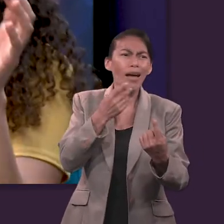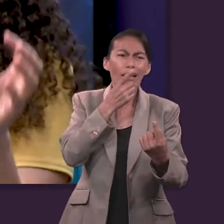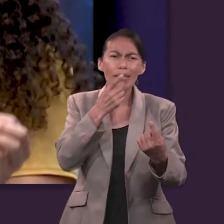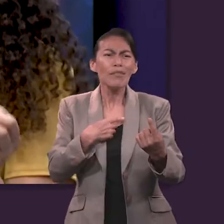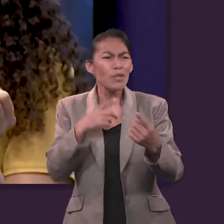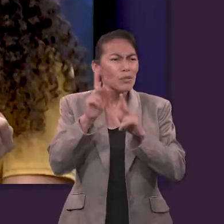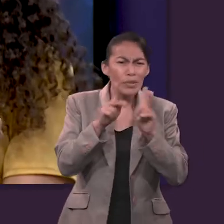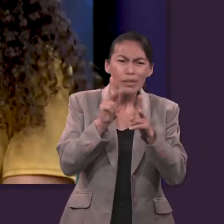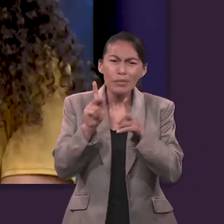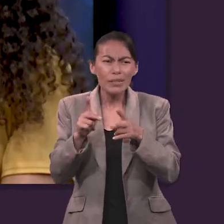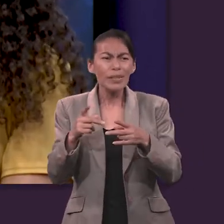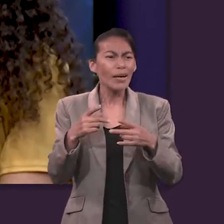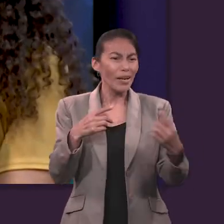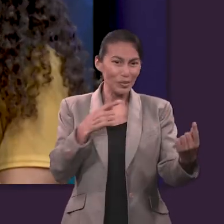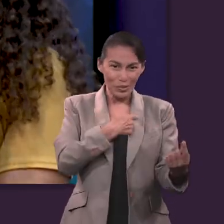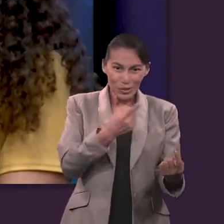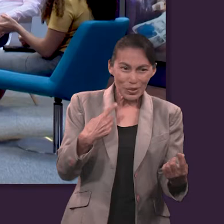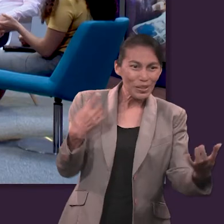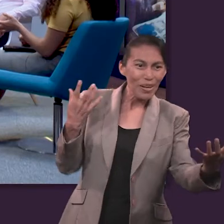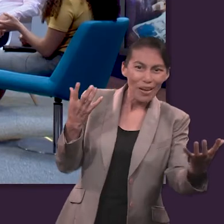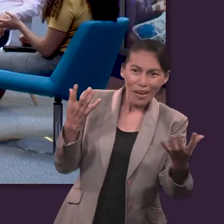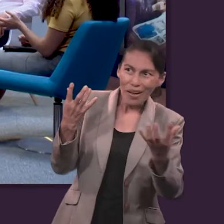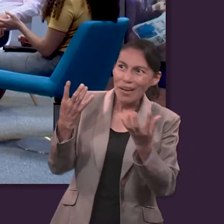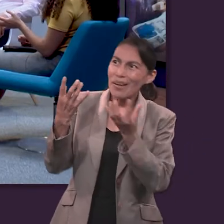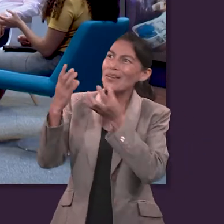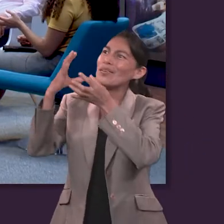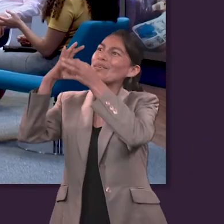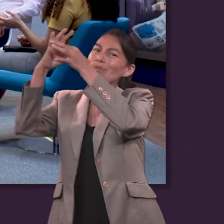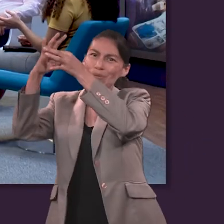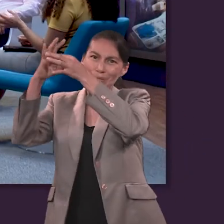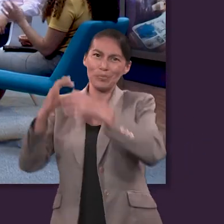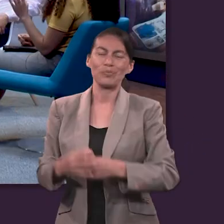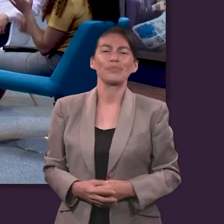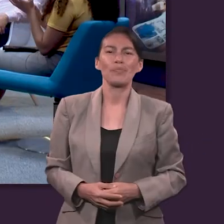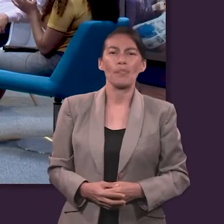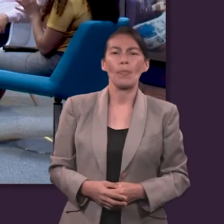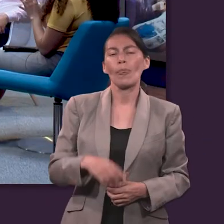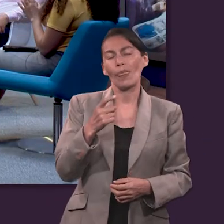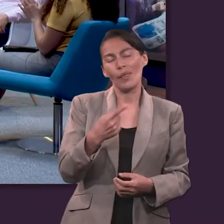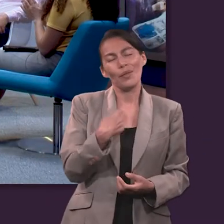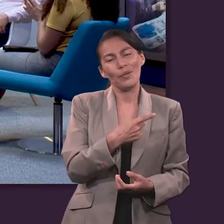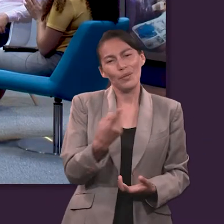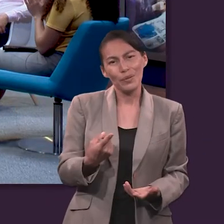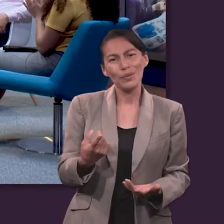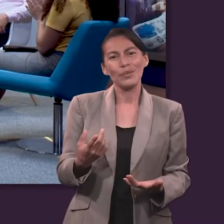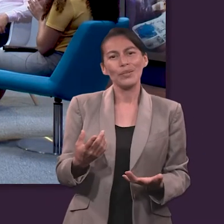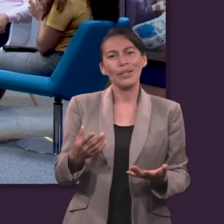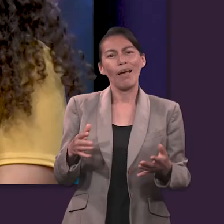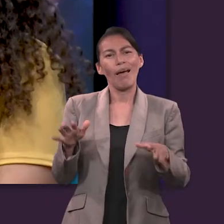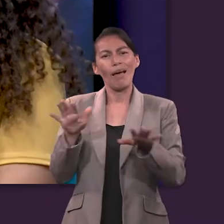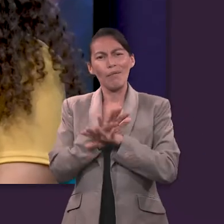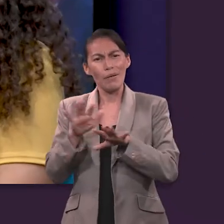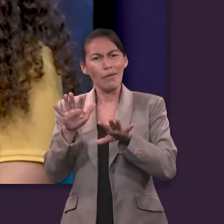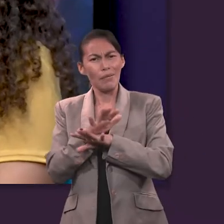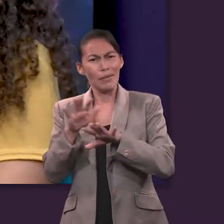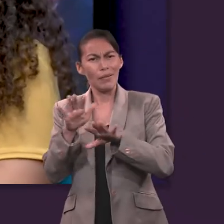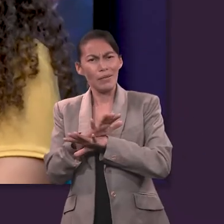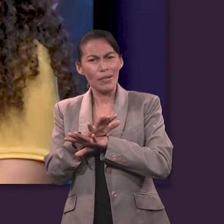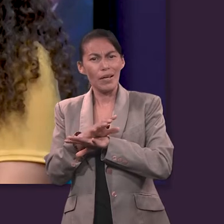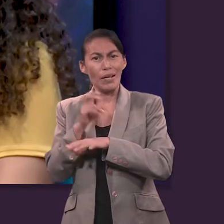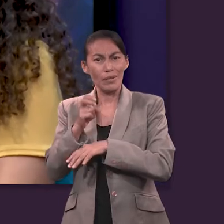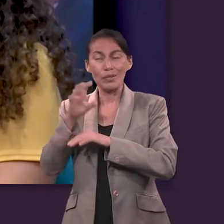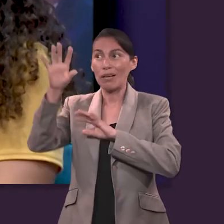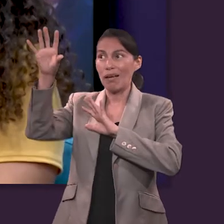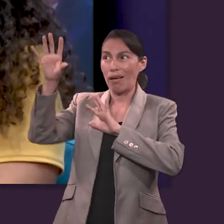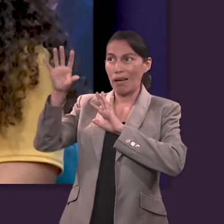de Satanás y su carácter que nos ha sido transmitida por el pecado va a empezar a cambiar y vamos a empezar